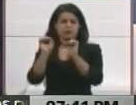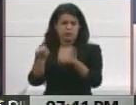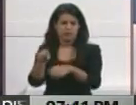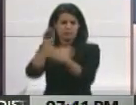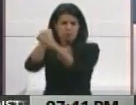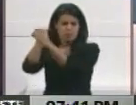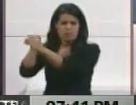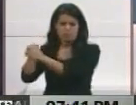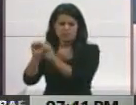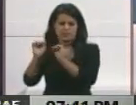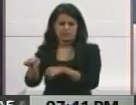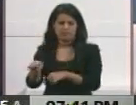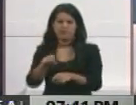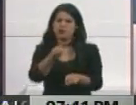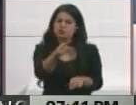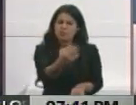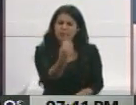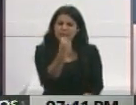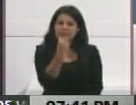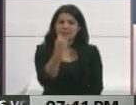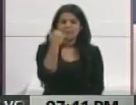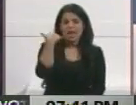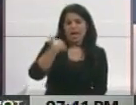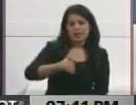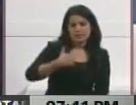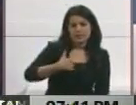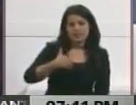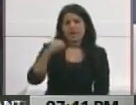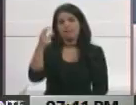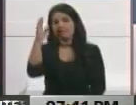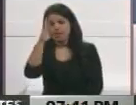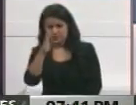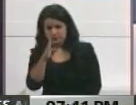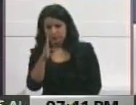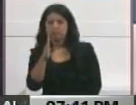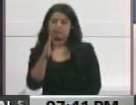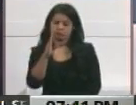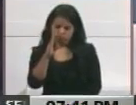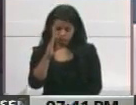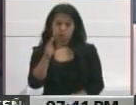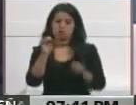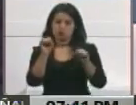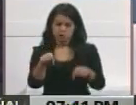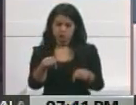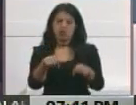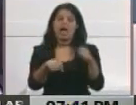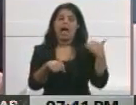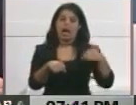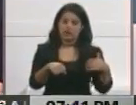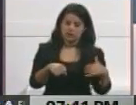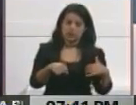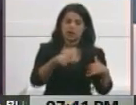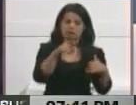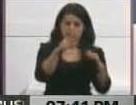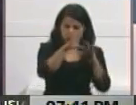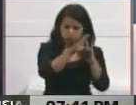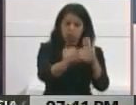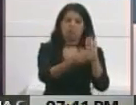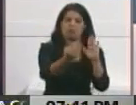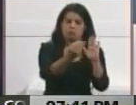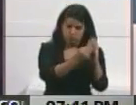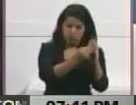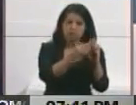Argentina y Brasil precisamente esas constituciones tienen un modelo de impeachment